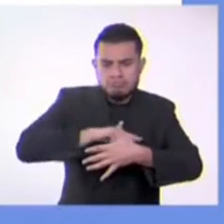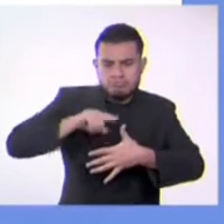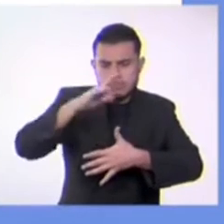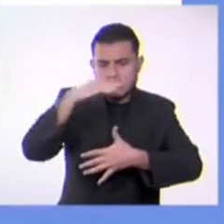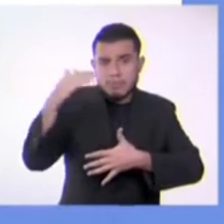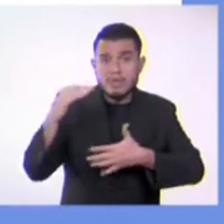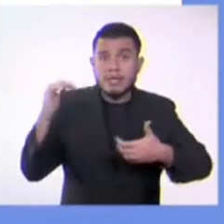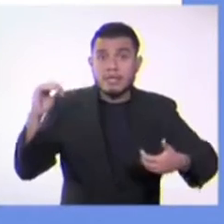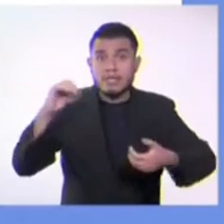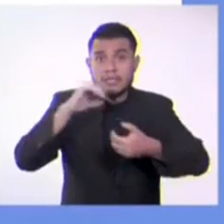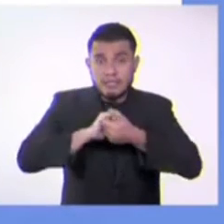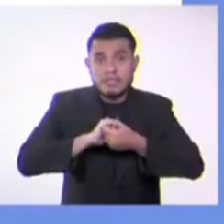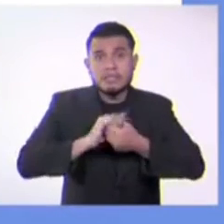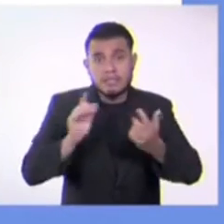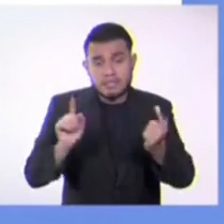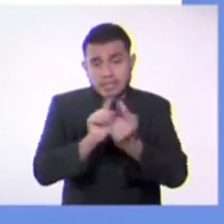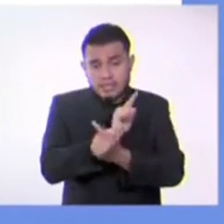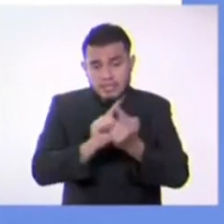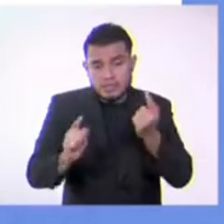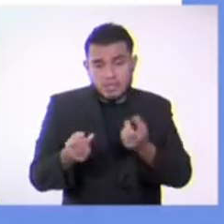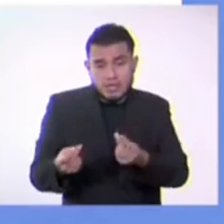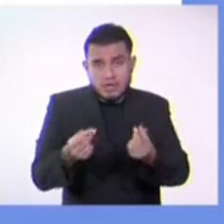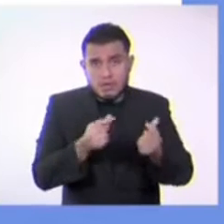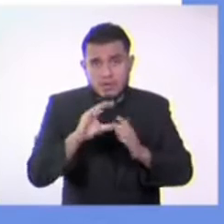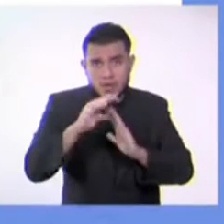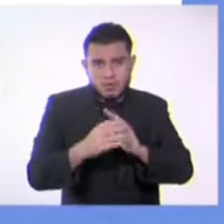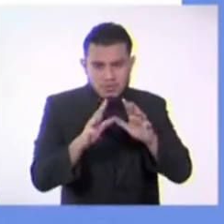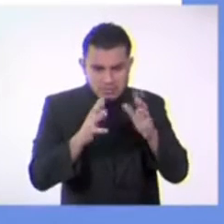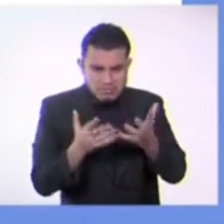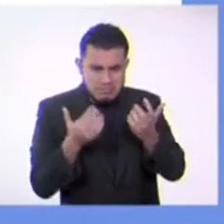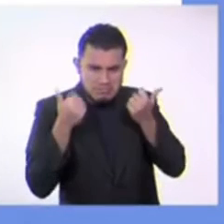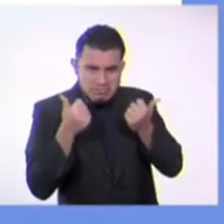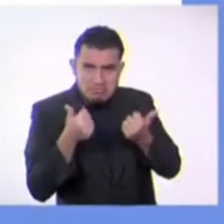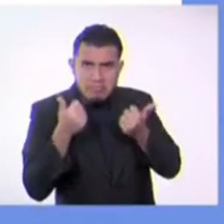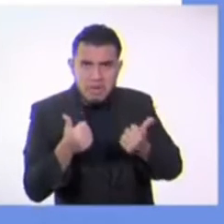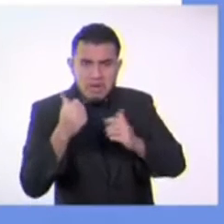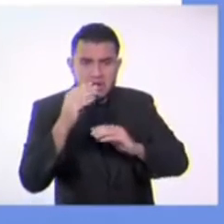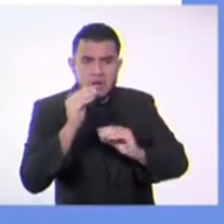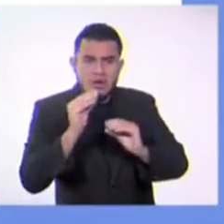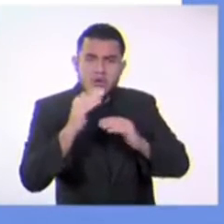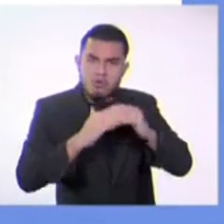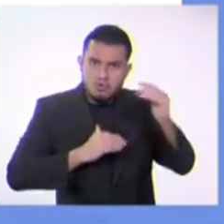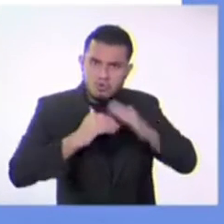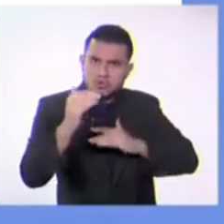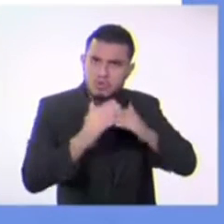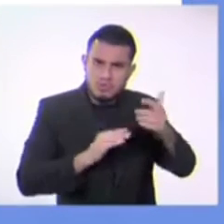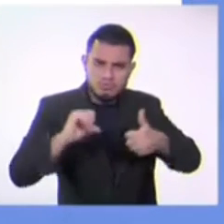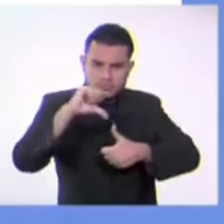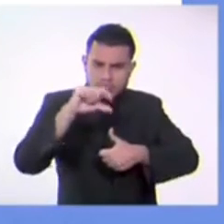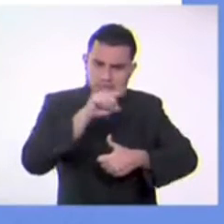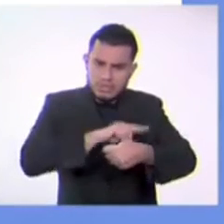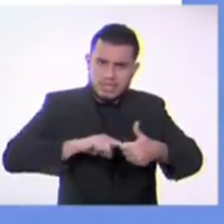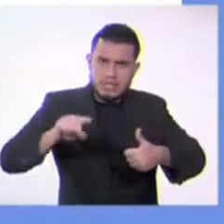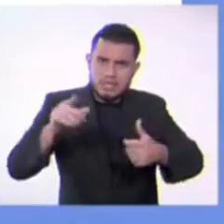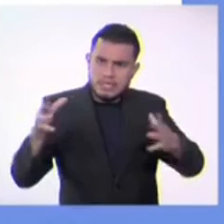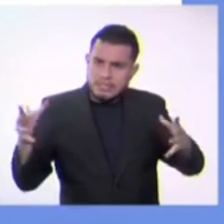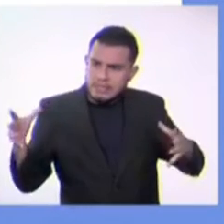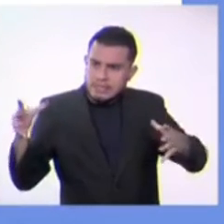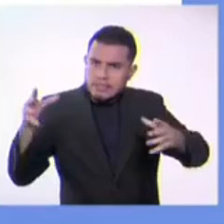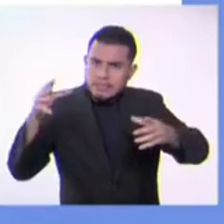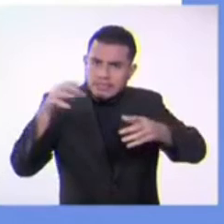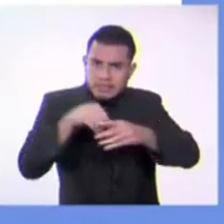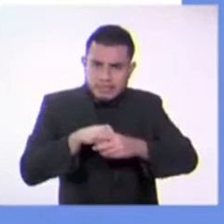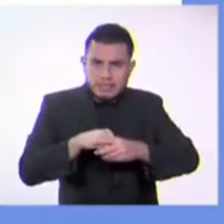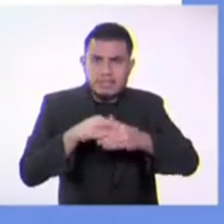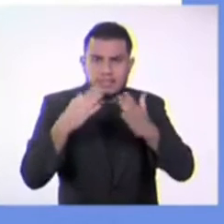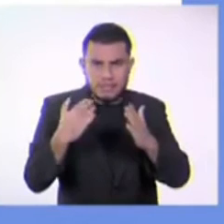fraternidad a través de relaciones económicas culturales para construir una patria grande, que estamos hablando de algo de integración. Correcto, ya lo vamos a